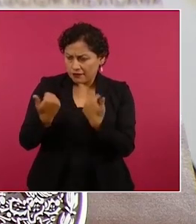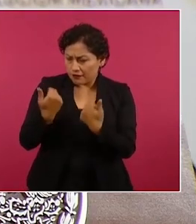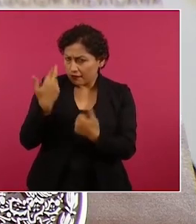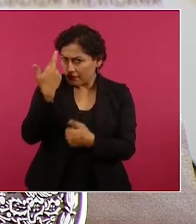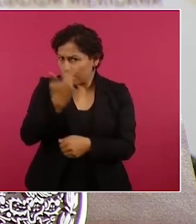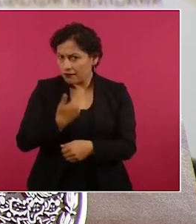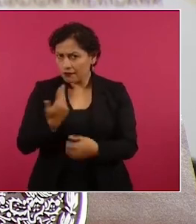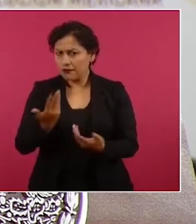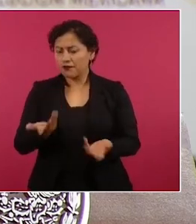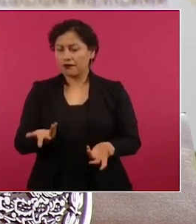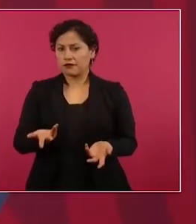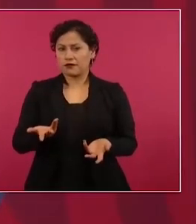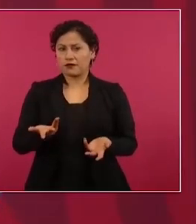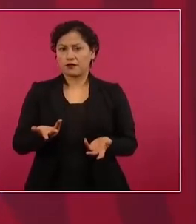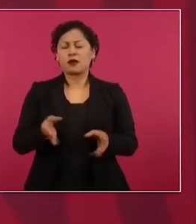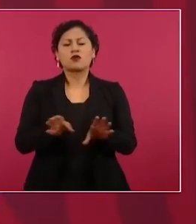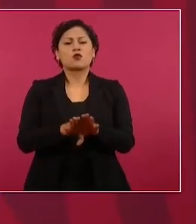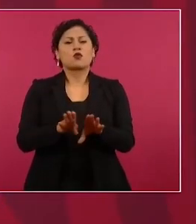No es posible,